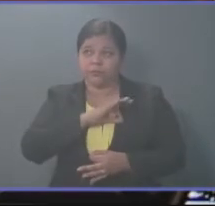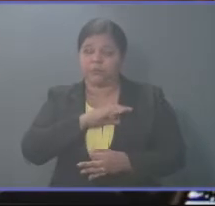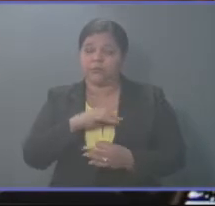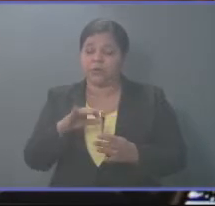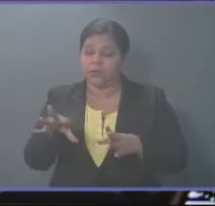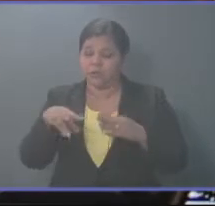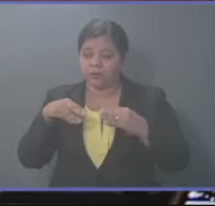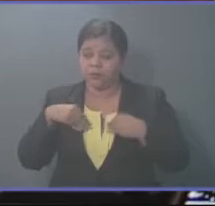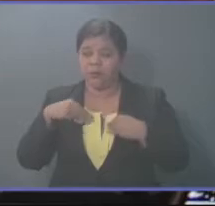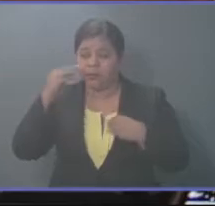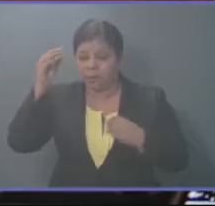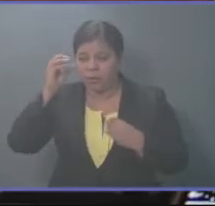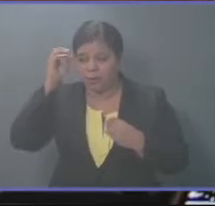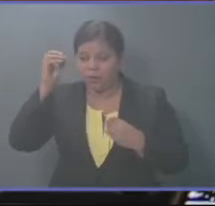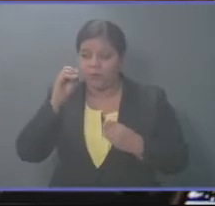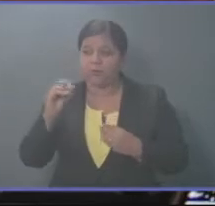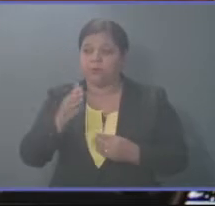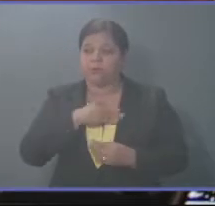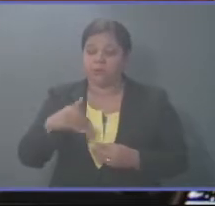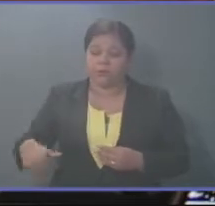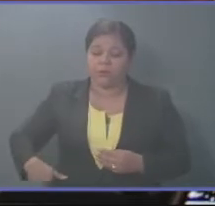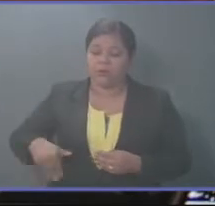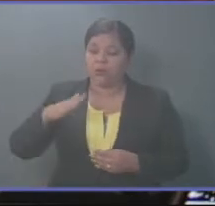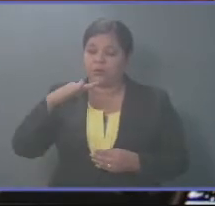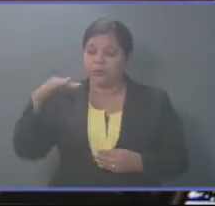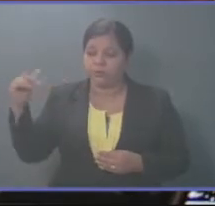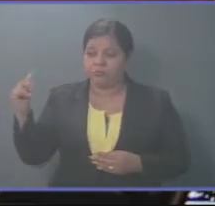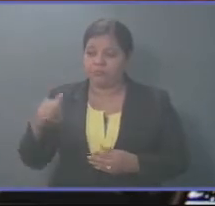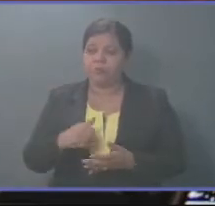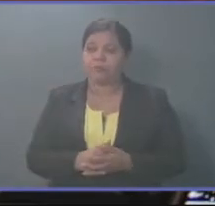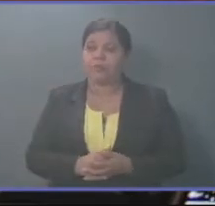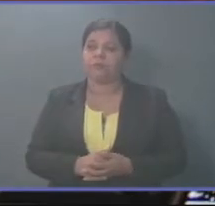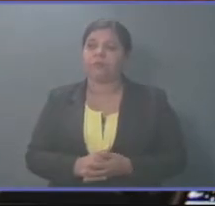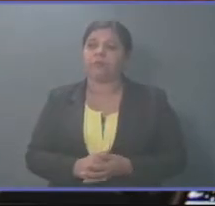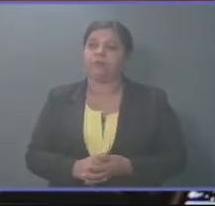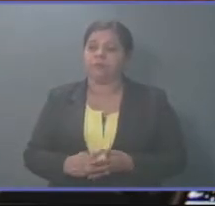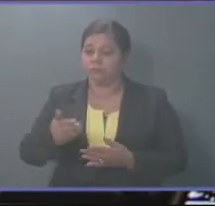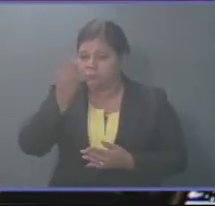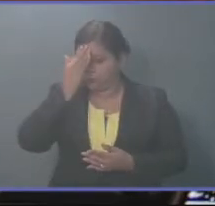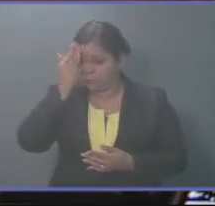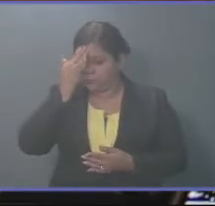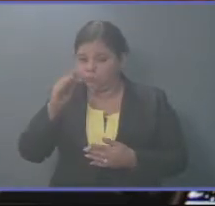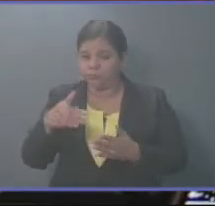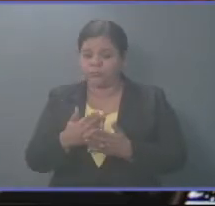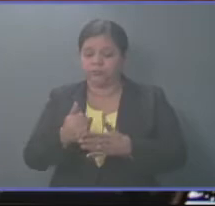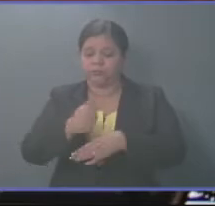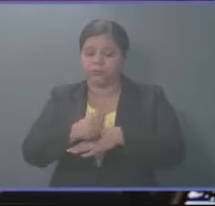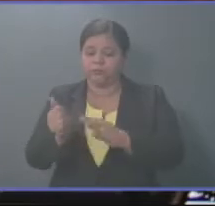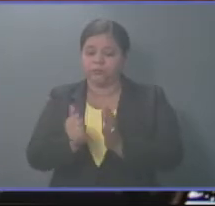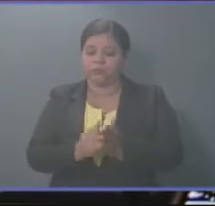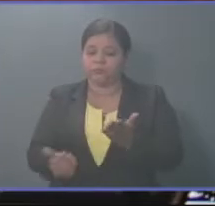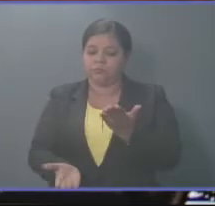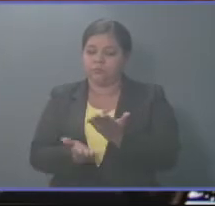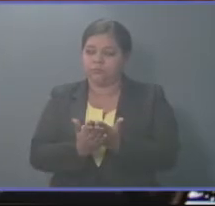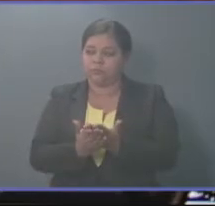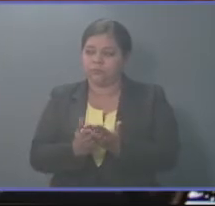las observaciones del Presidente de la República y para conocimiento del Pleno Legislativo adjunta el